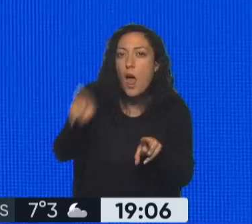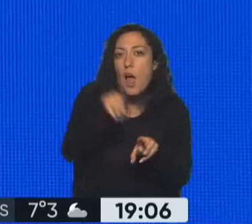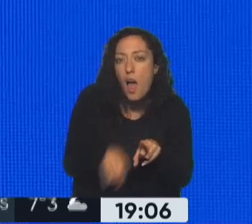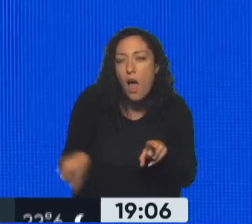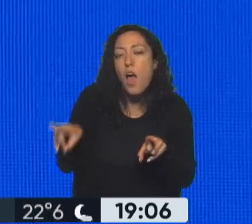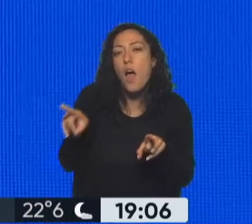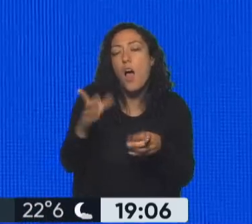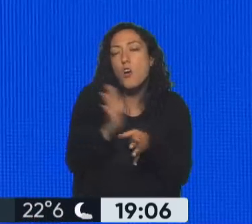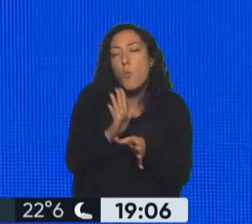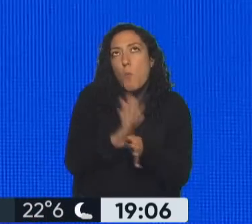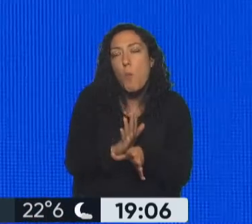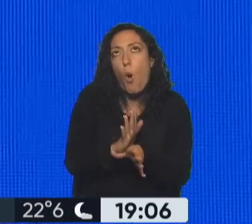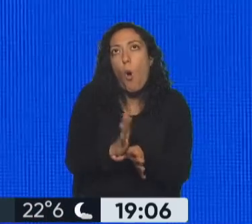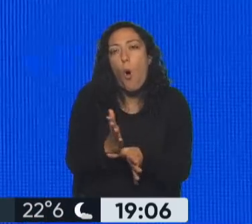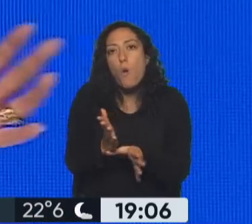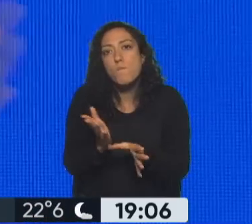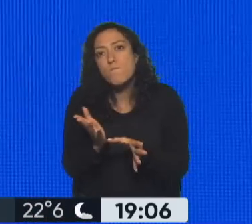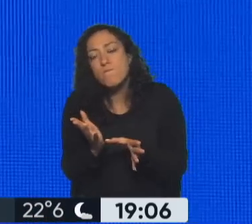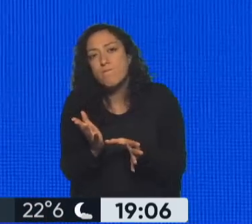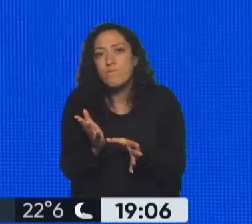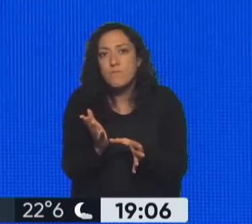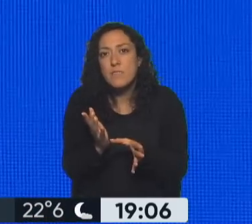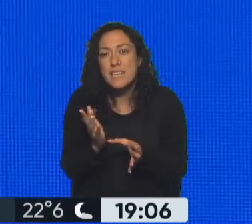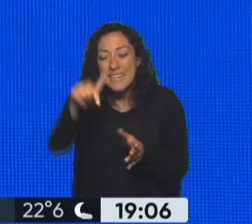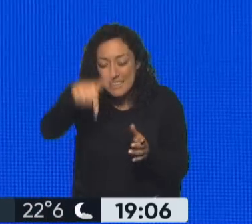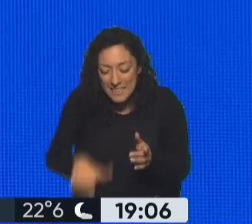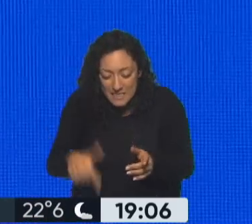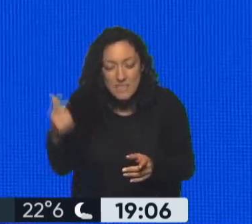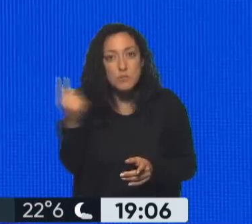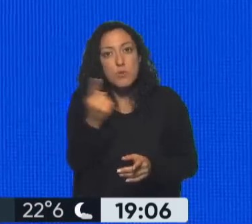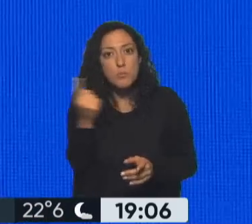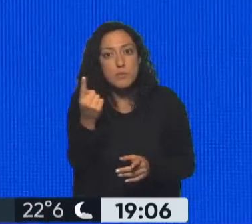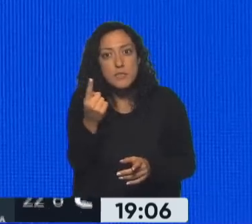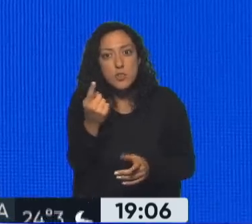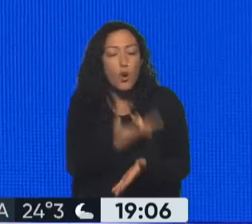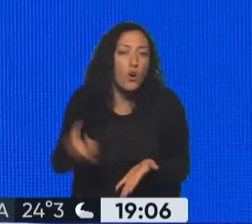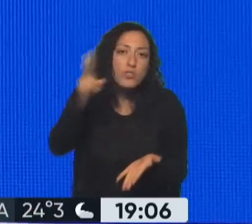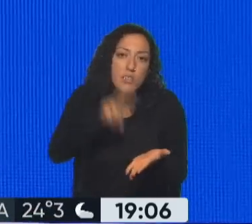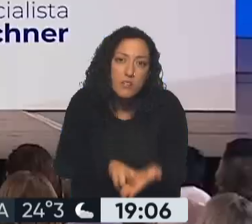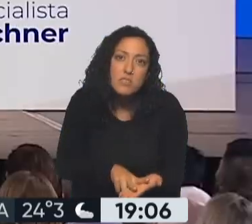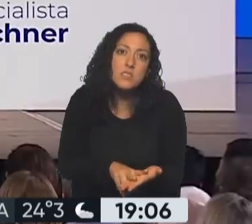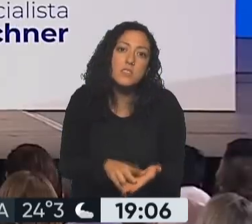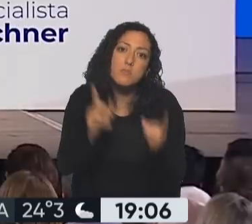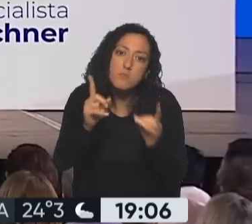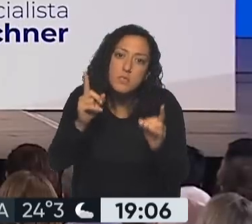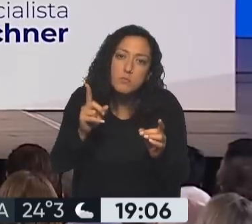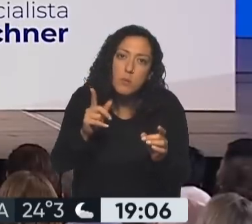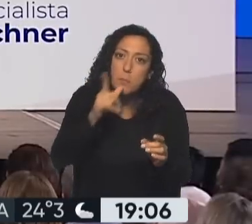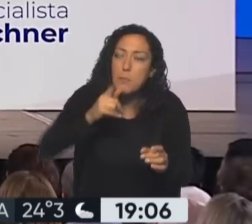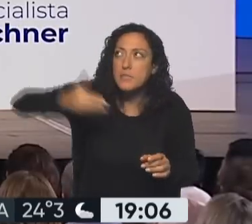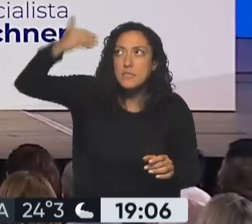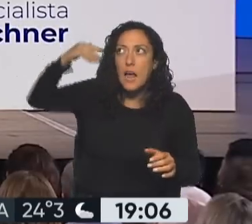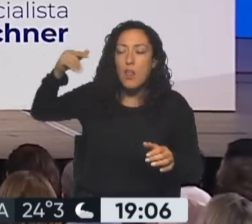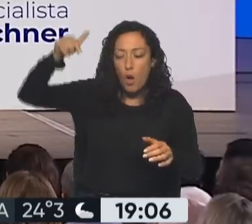es como que el presente aparece otra vez, el pasado aparece otra vez acá en